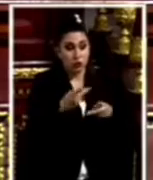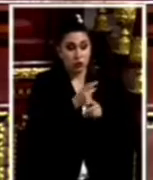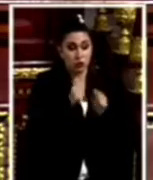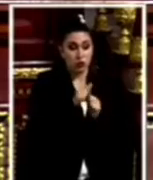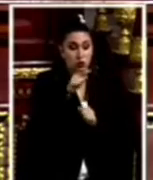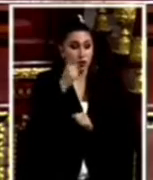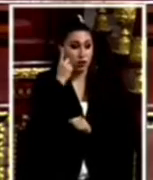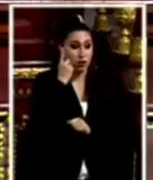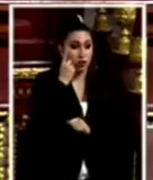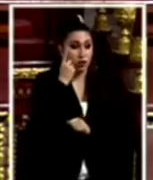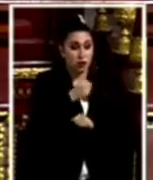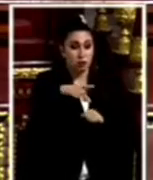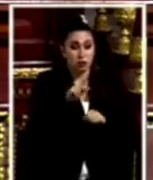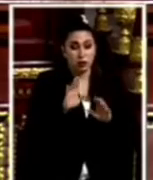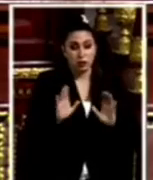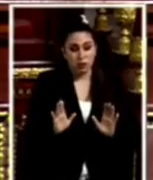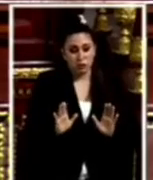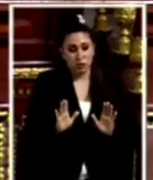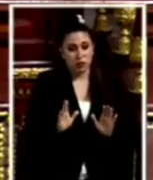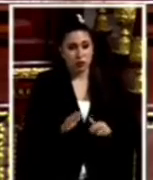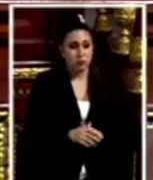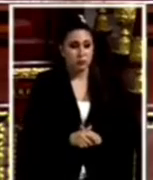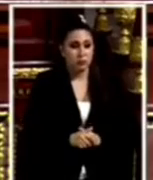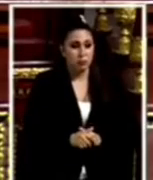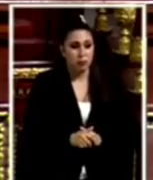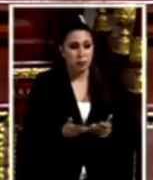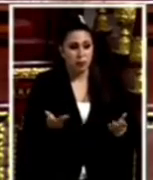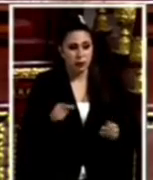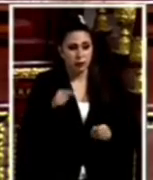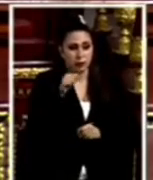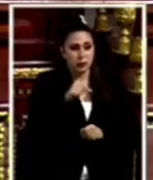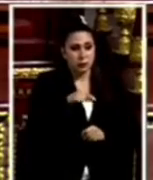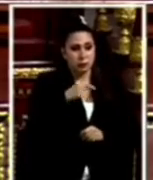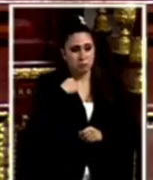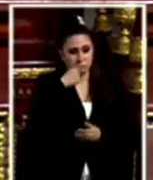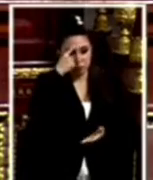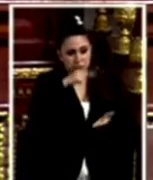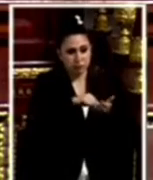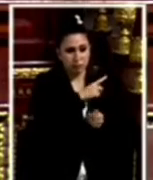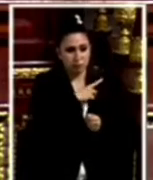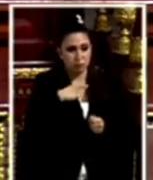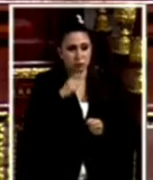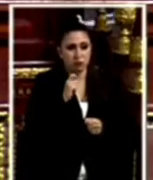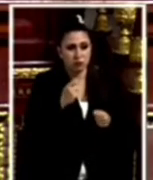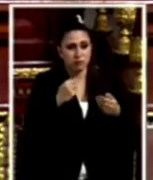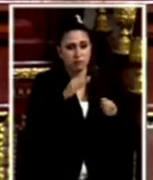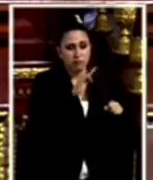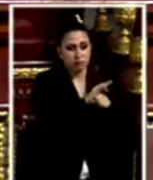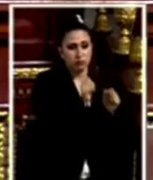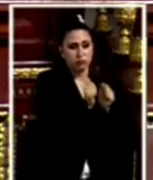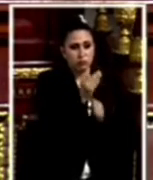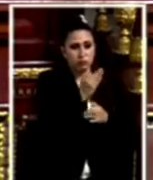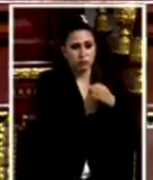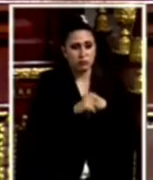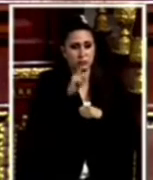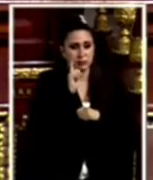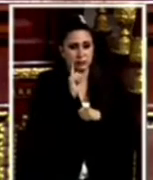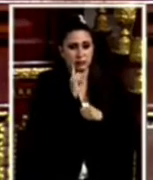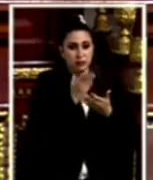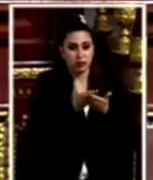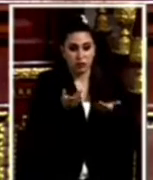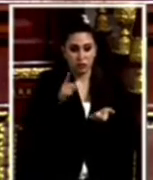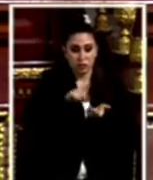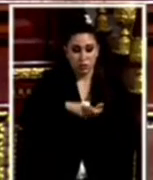pero además más allá de que creo que aquí tenemos que solidarizarnos con las mujeres. Y cuando se sufre